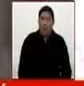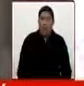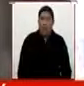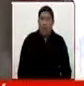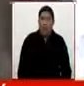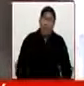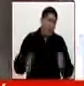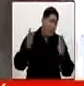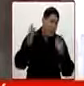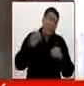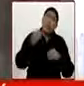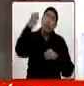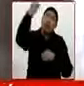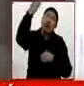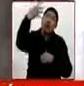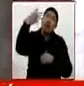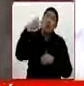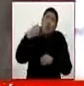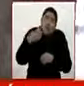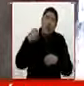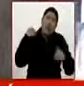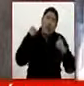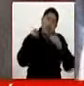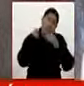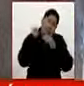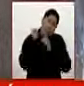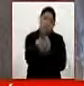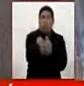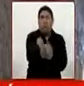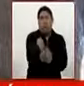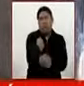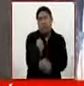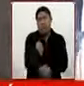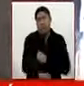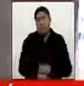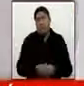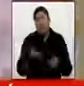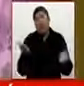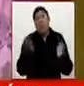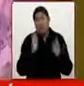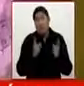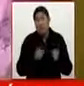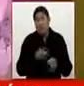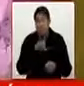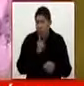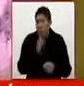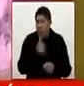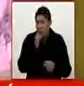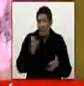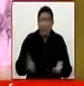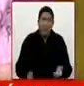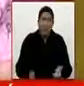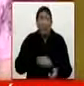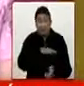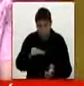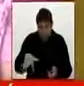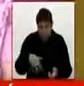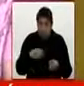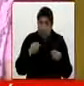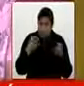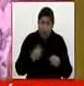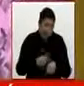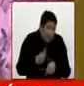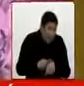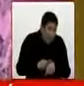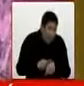Igual se pasa en el semáforo y la bebida, lamentablemente la bebida. ¿Normal para esta zona los accidentes? ¿Es